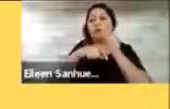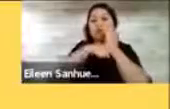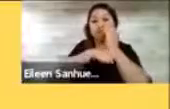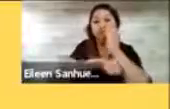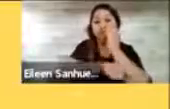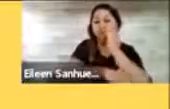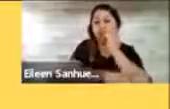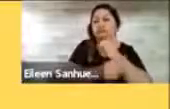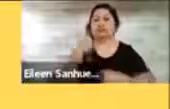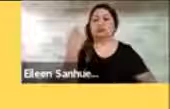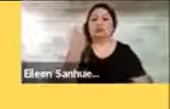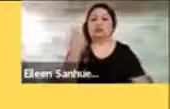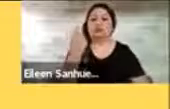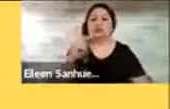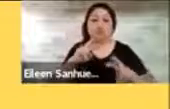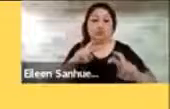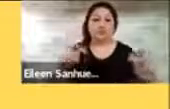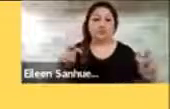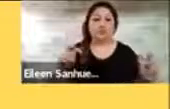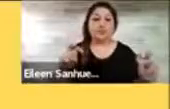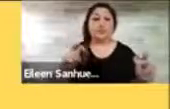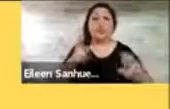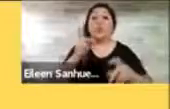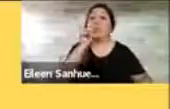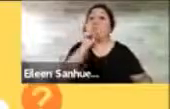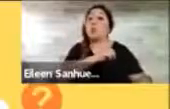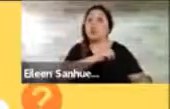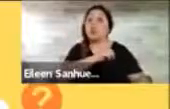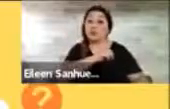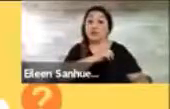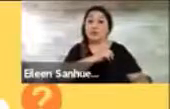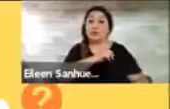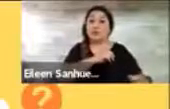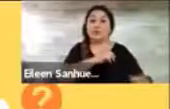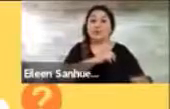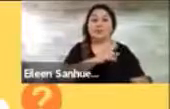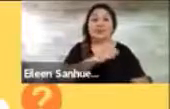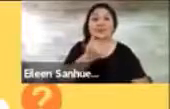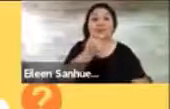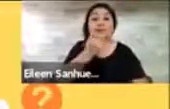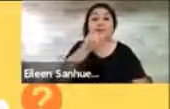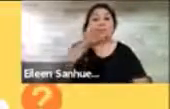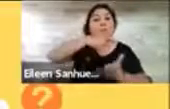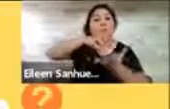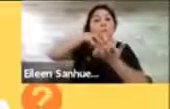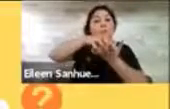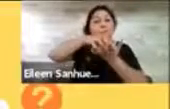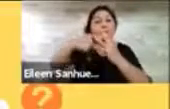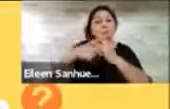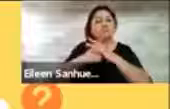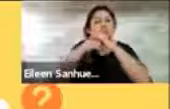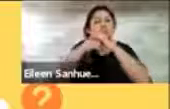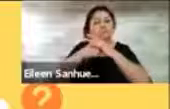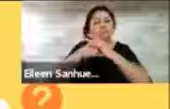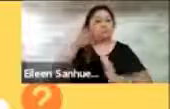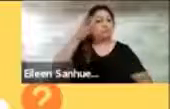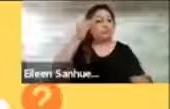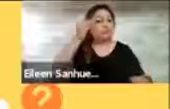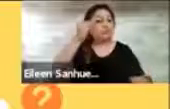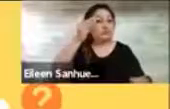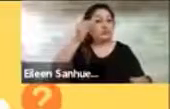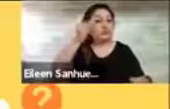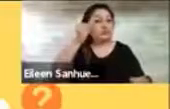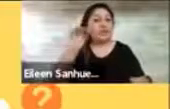Y la última parte, pero no la menos importante, es la de los pueblos, los conocimientos de los pueblos originarios, donde